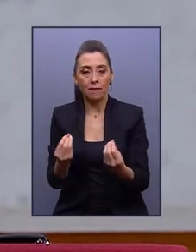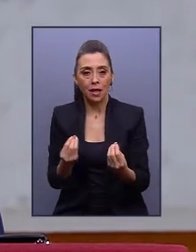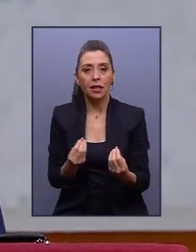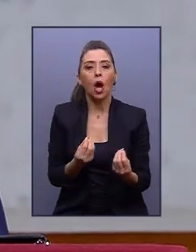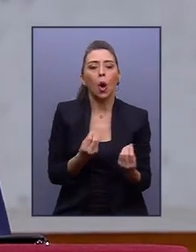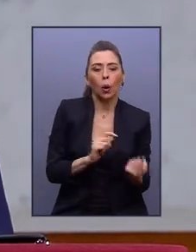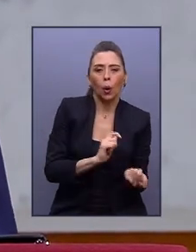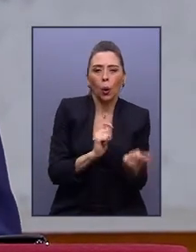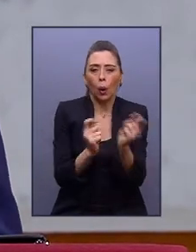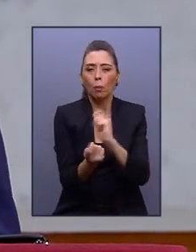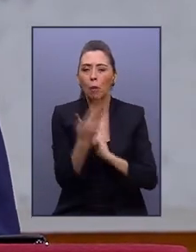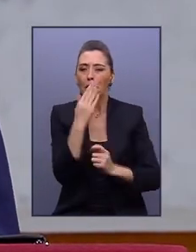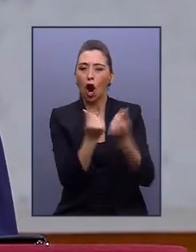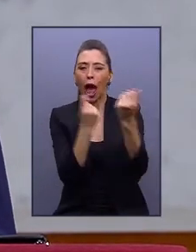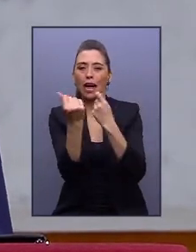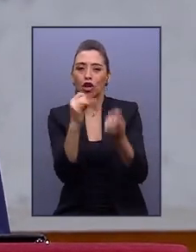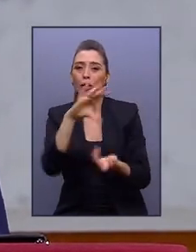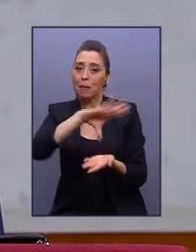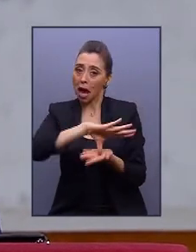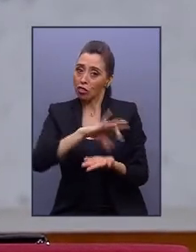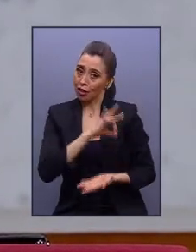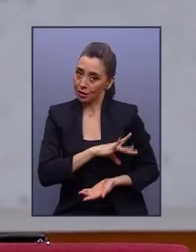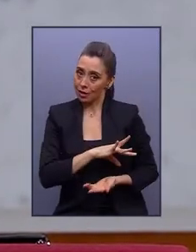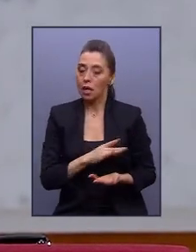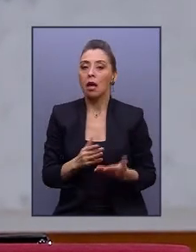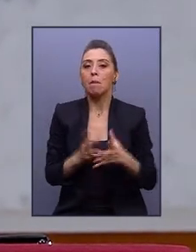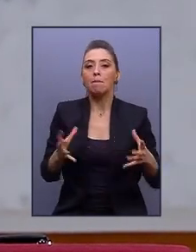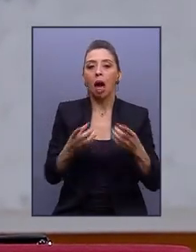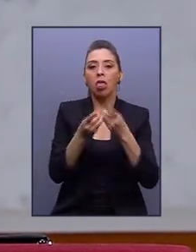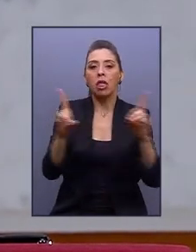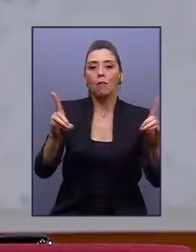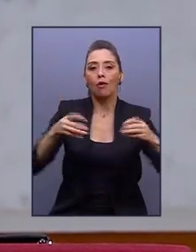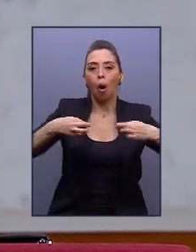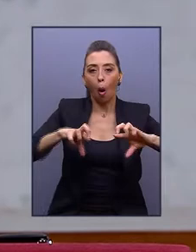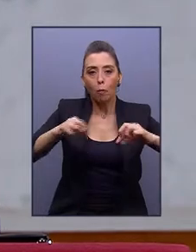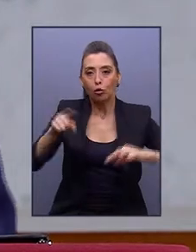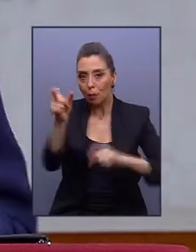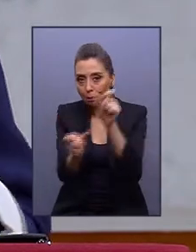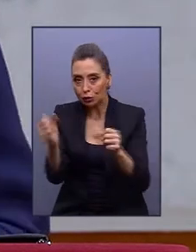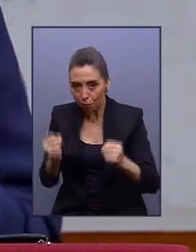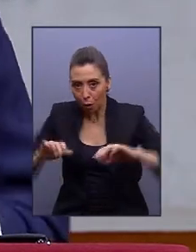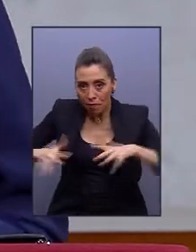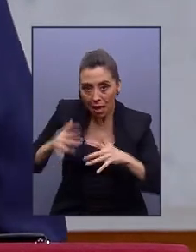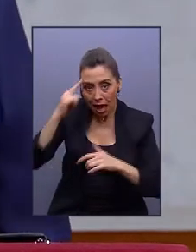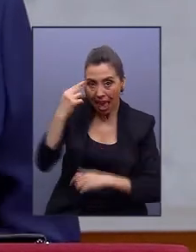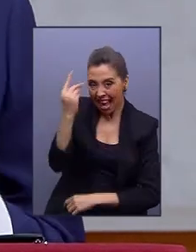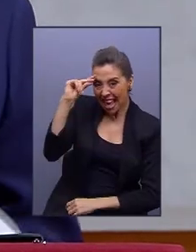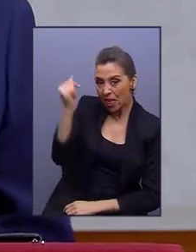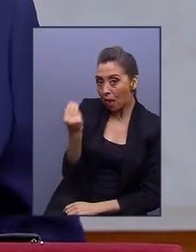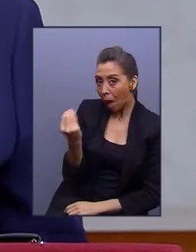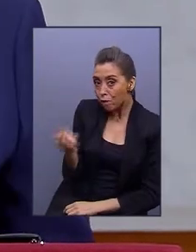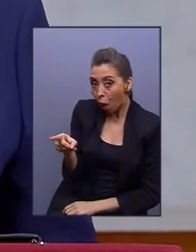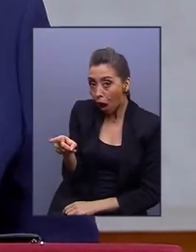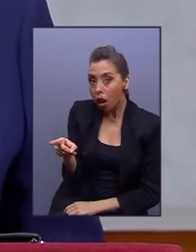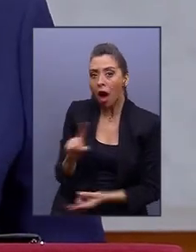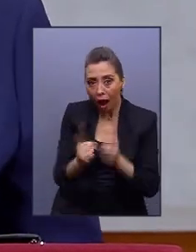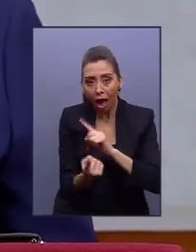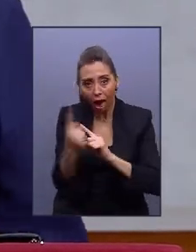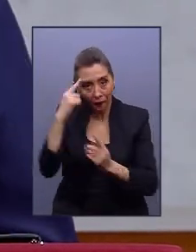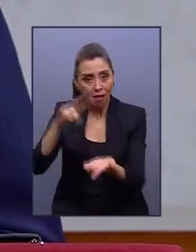transitar hacia una mejor economía, debemos democratizar las oportunidades para emprender. Queremos que quien tenga una buena idea pueda hacerla